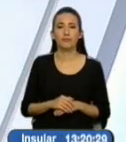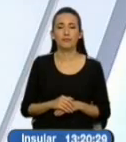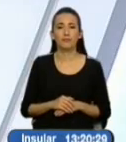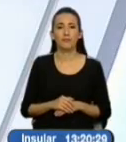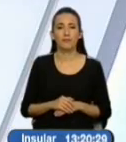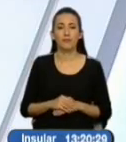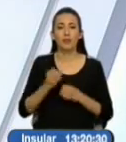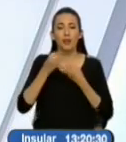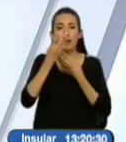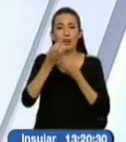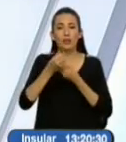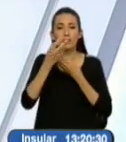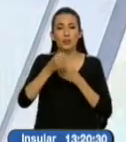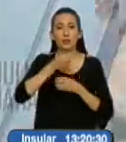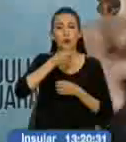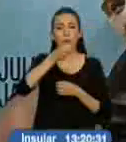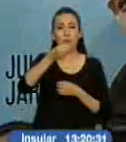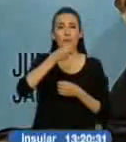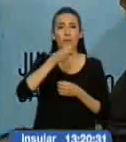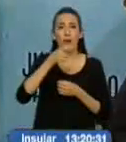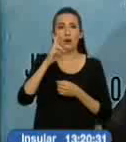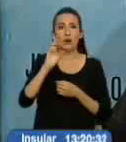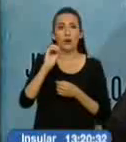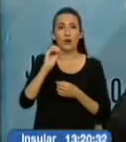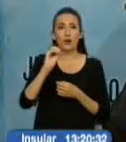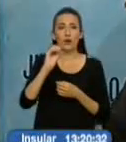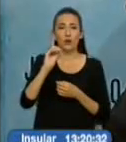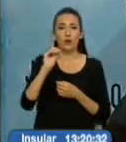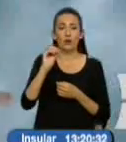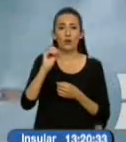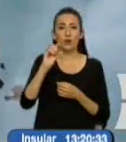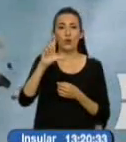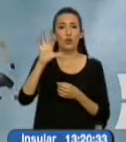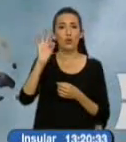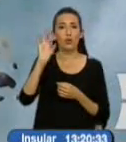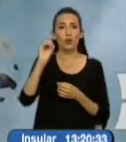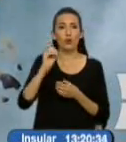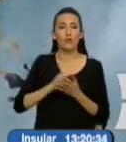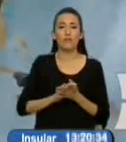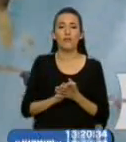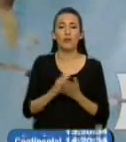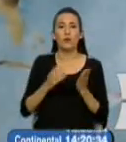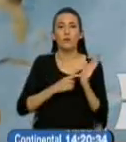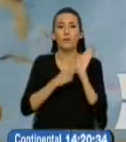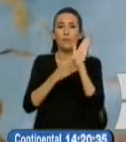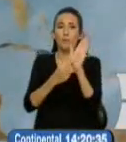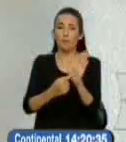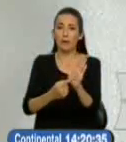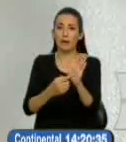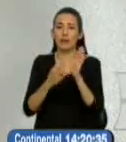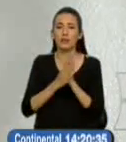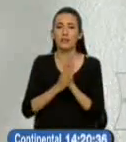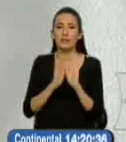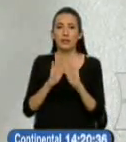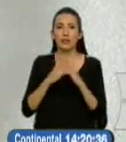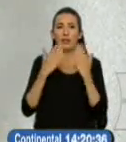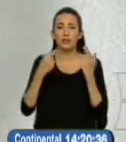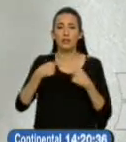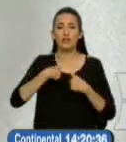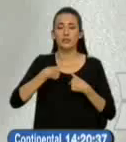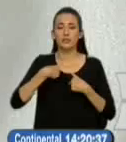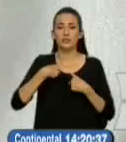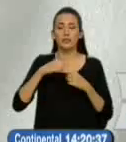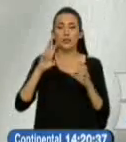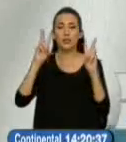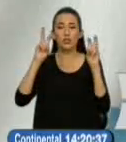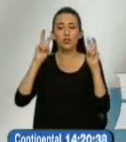Les contamos también que el periodista e investigador Rodolfo Muñoz presenta su documental Si yo muero primero, un material audiovisual que cuenta datos desconocidos del